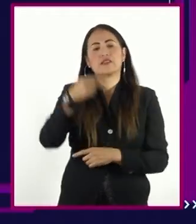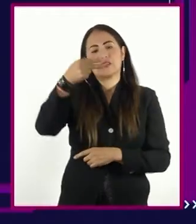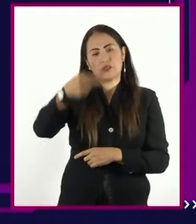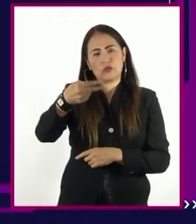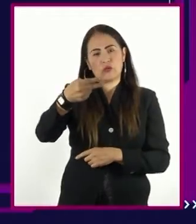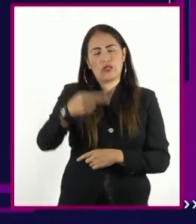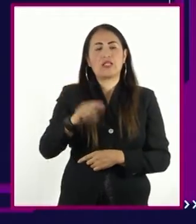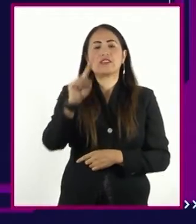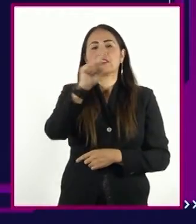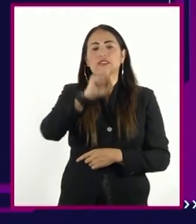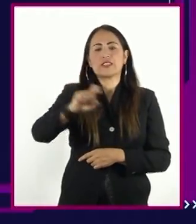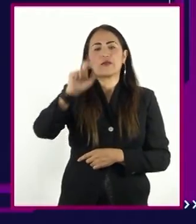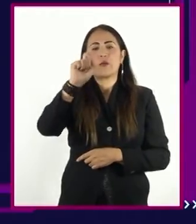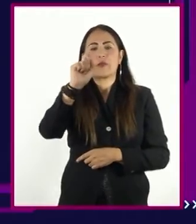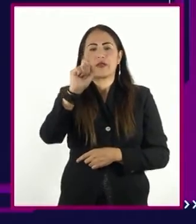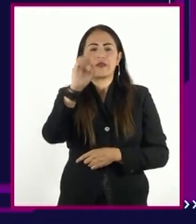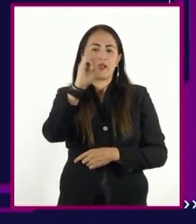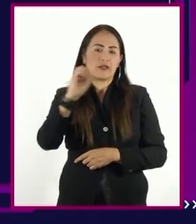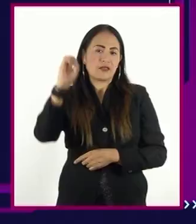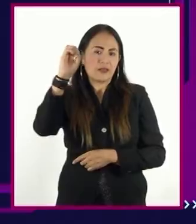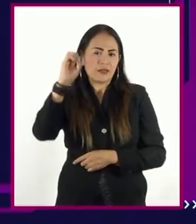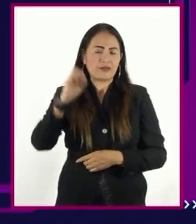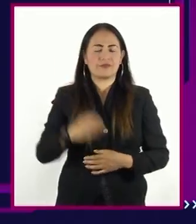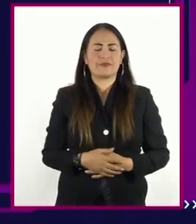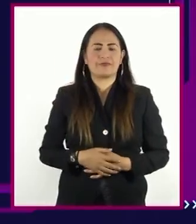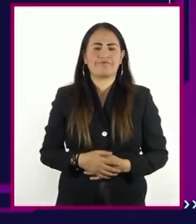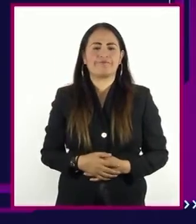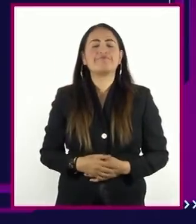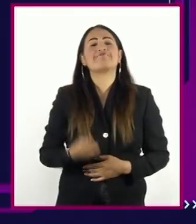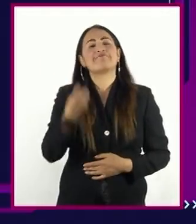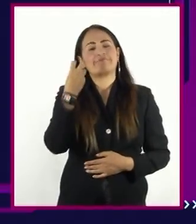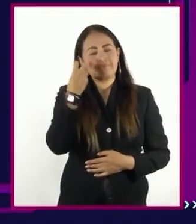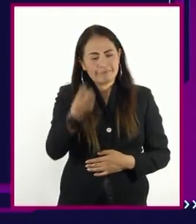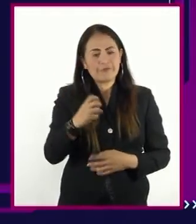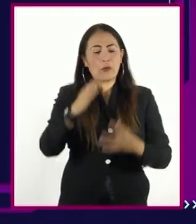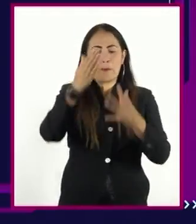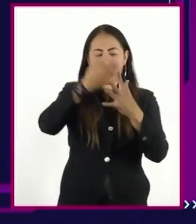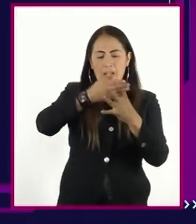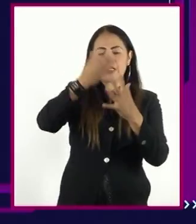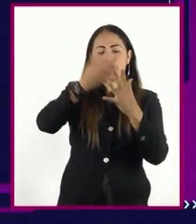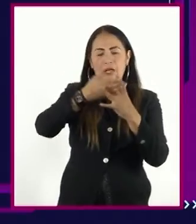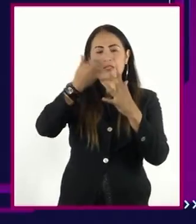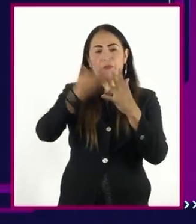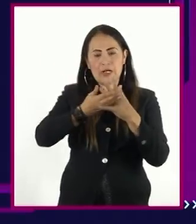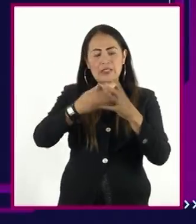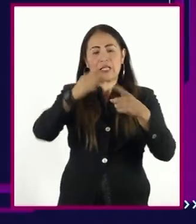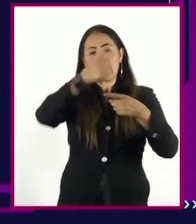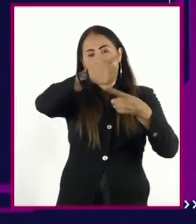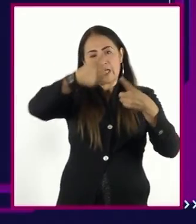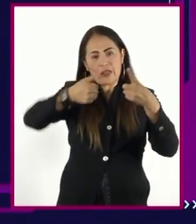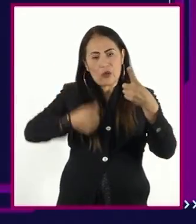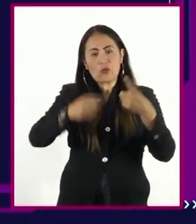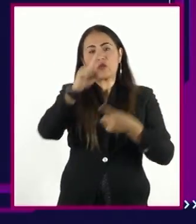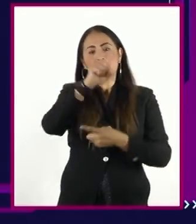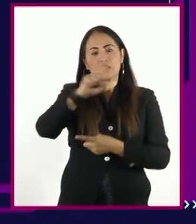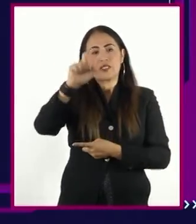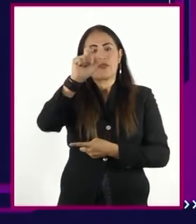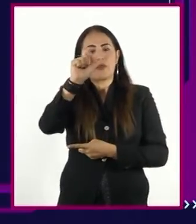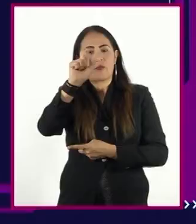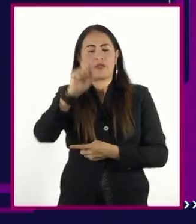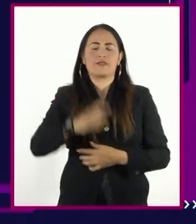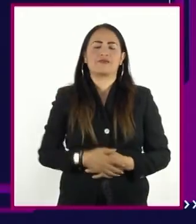igual a 120 grados. Con esto podemos afirmar que cada sector mide 120 grados.